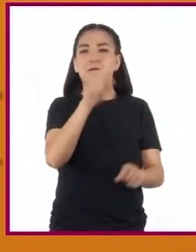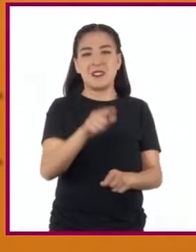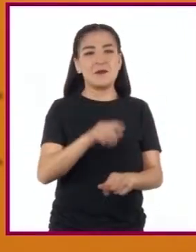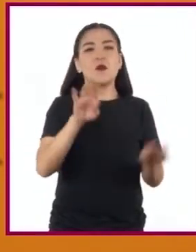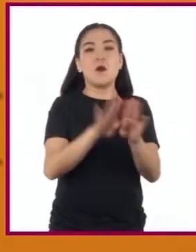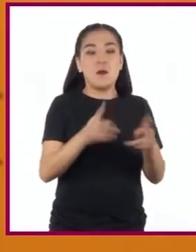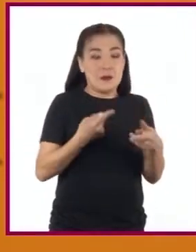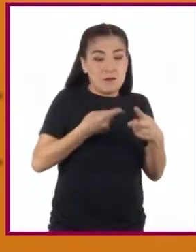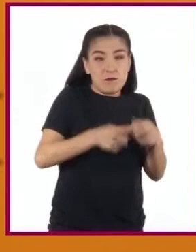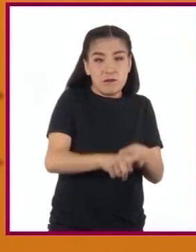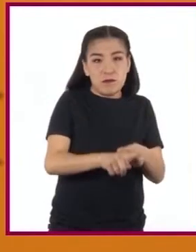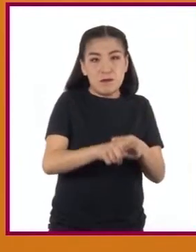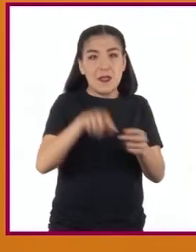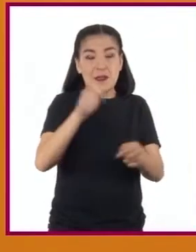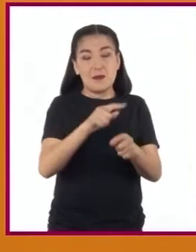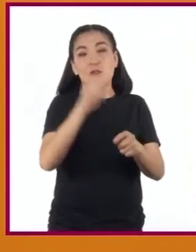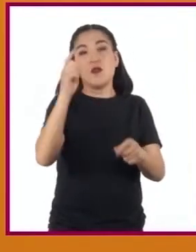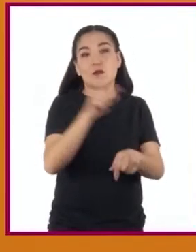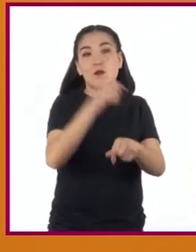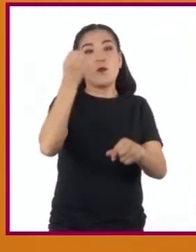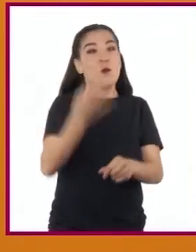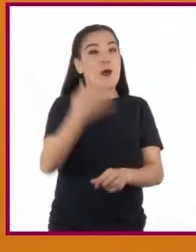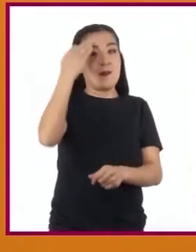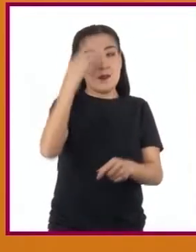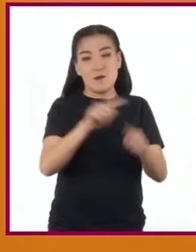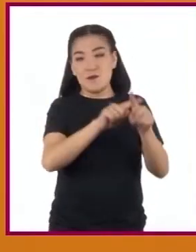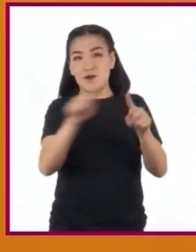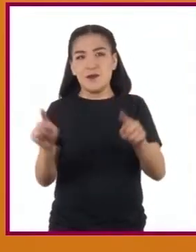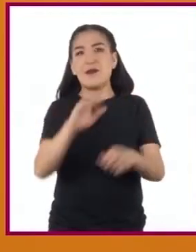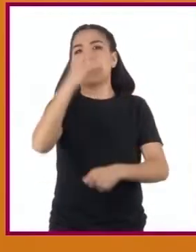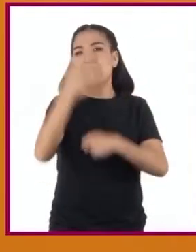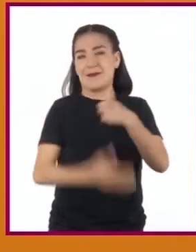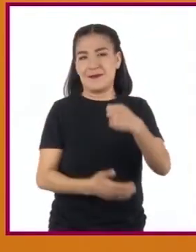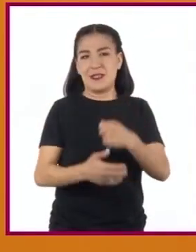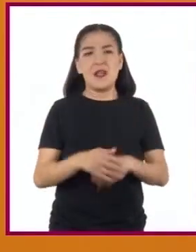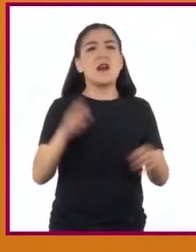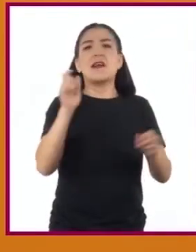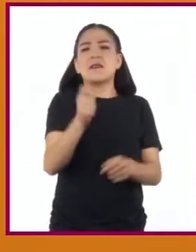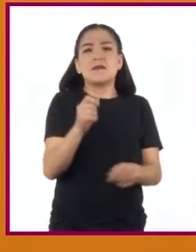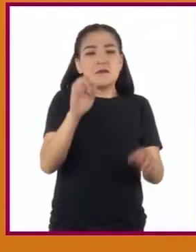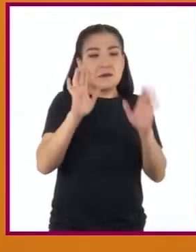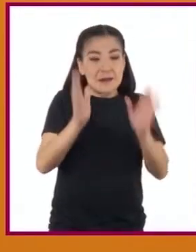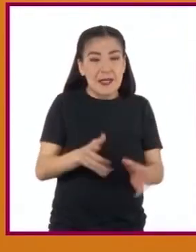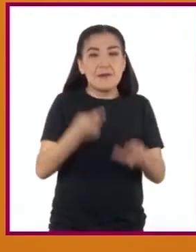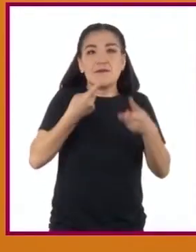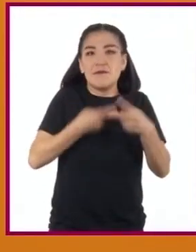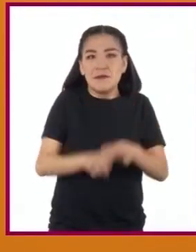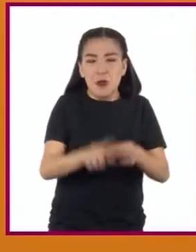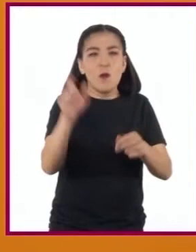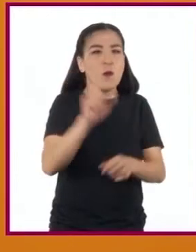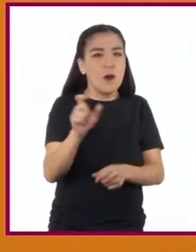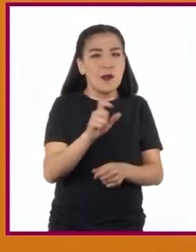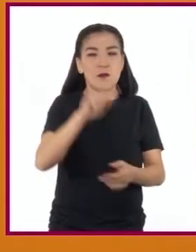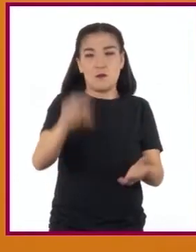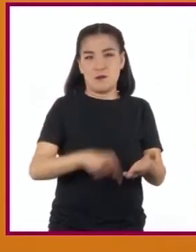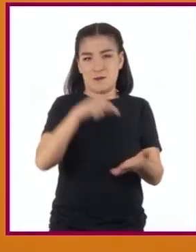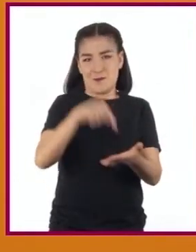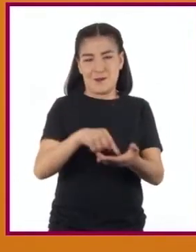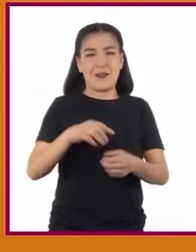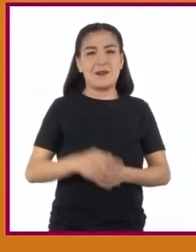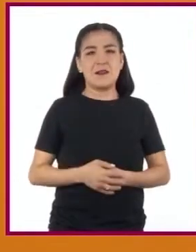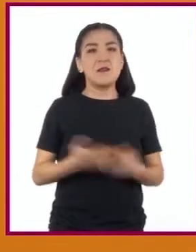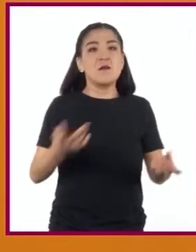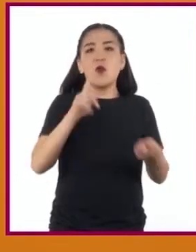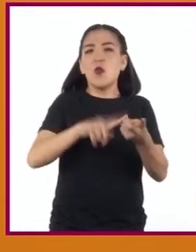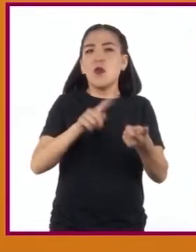su inicio, su duración y su final. ¿Cuándo sucedió o en qué momento ocurrió? El lugar. ¿Dónde